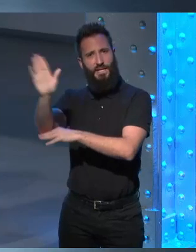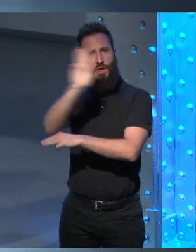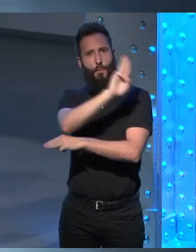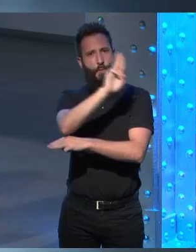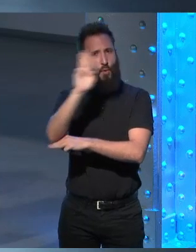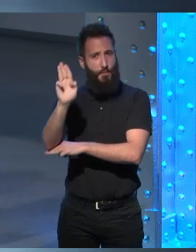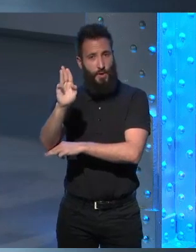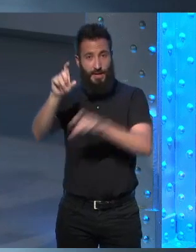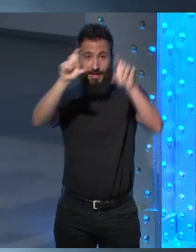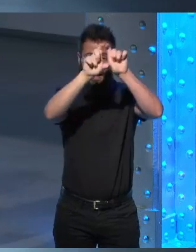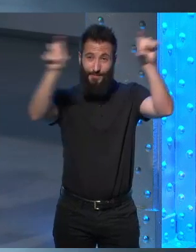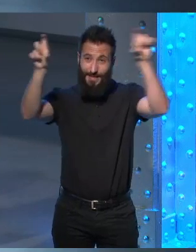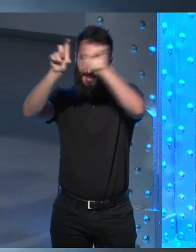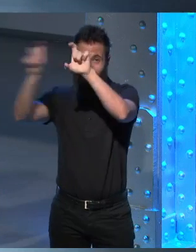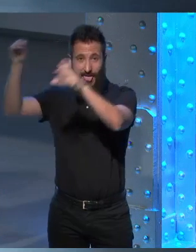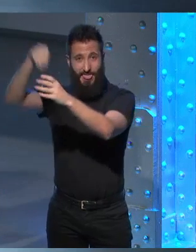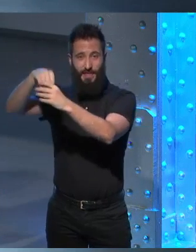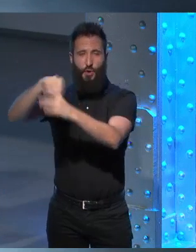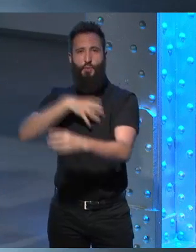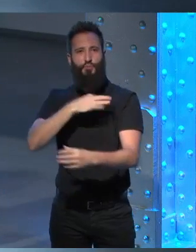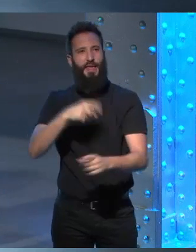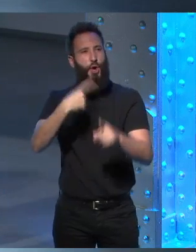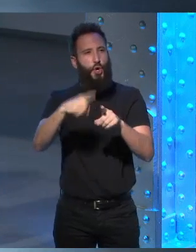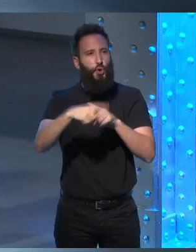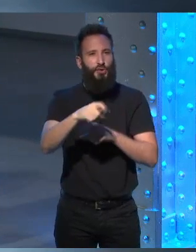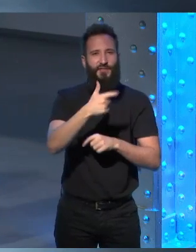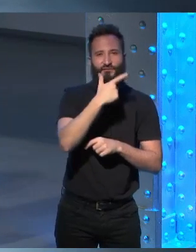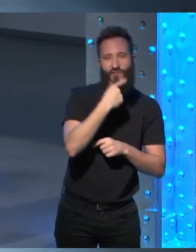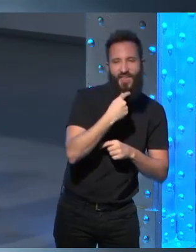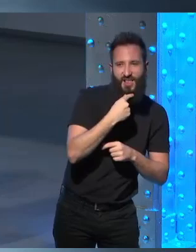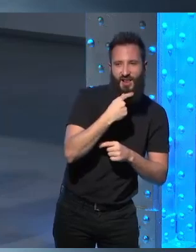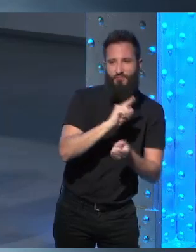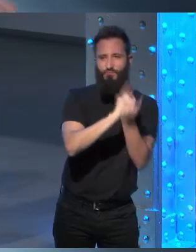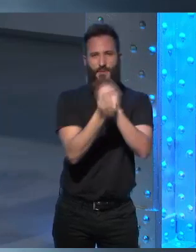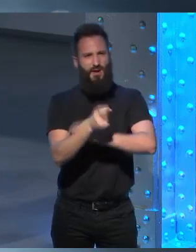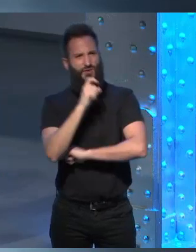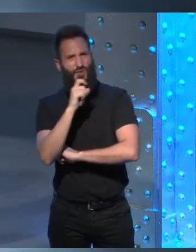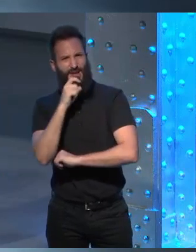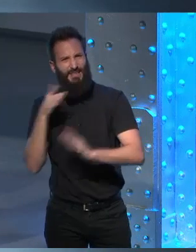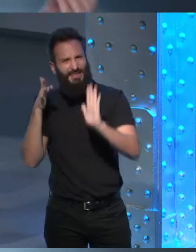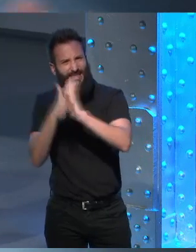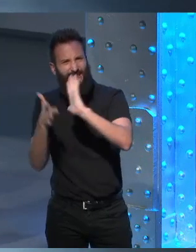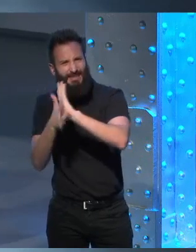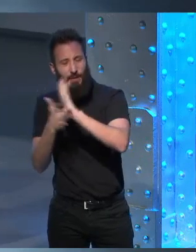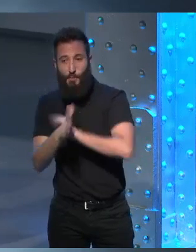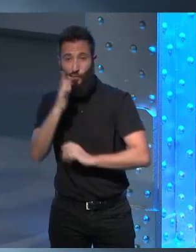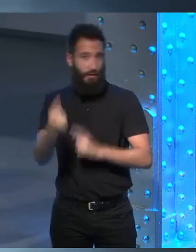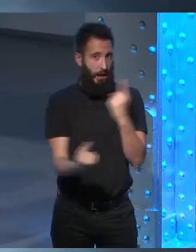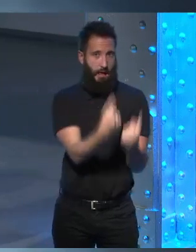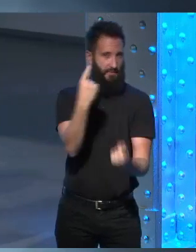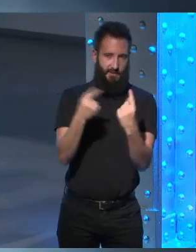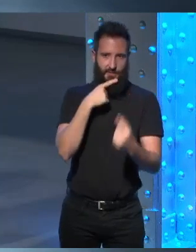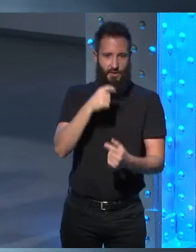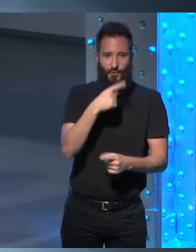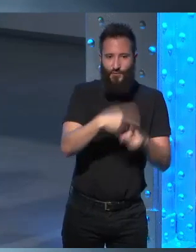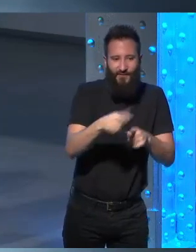las empresas hace difícil explicar lo fácil? Porque a veces, ¿cómo nos complicamos para explicar las cosas? ¿Vosotros cuando veis un